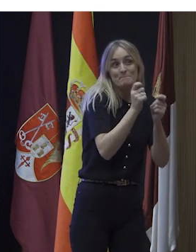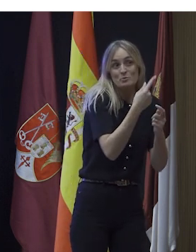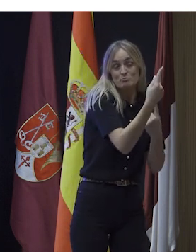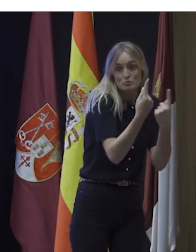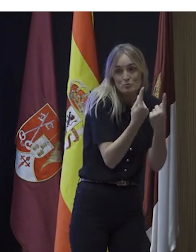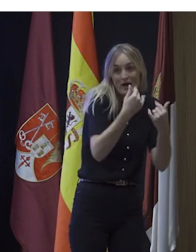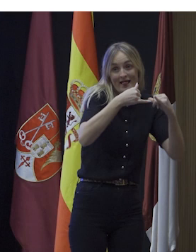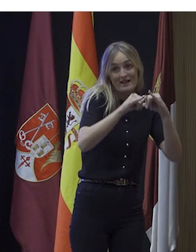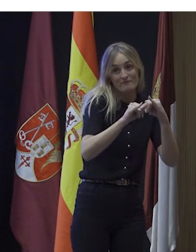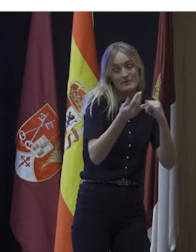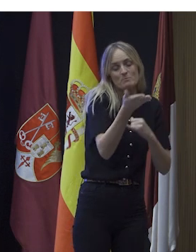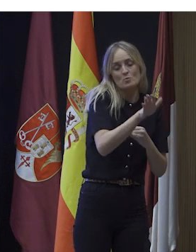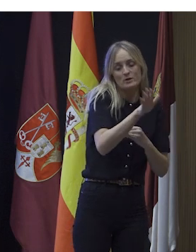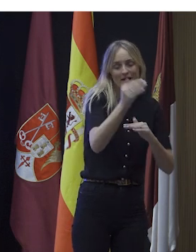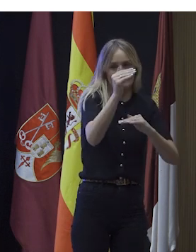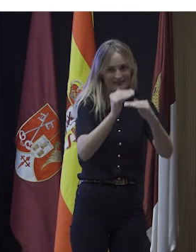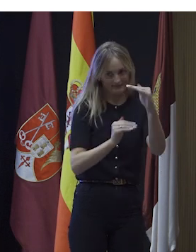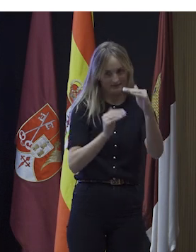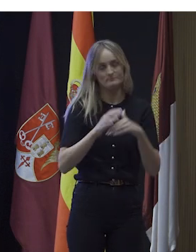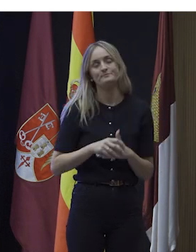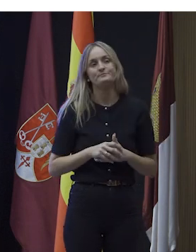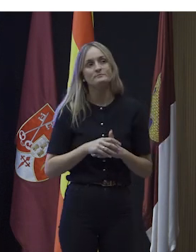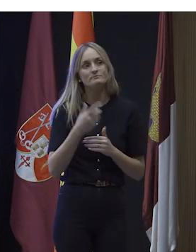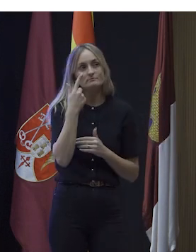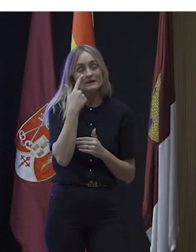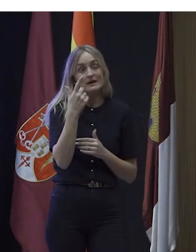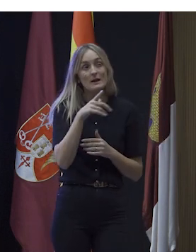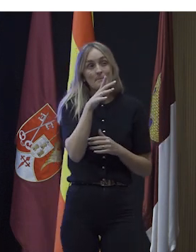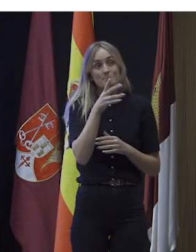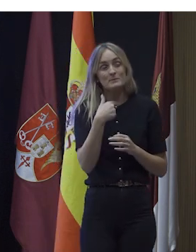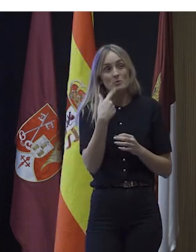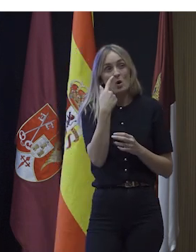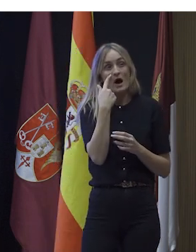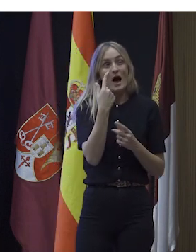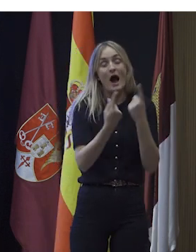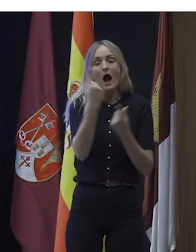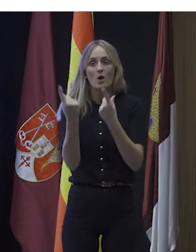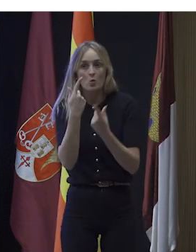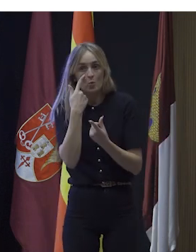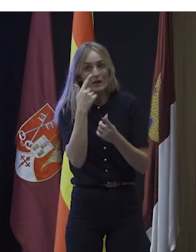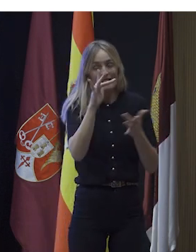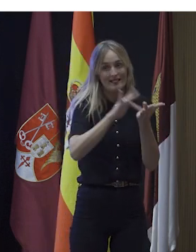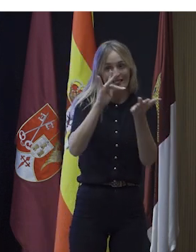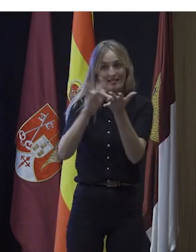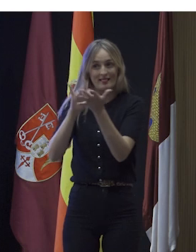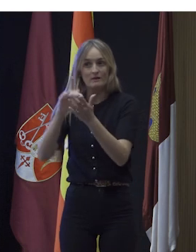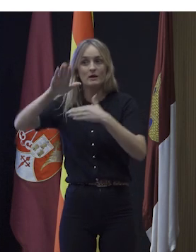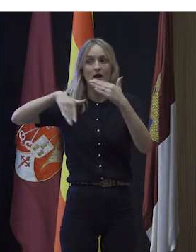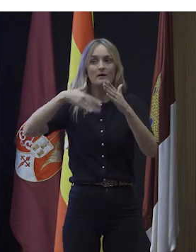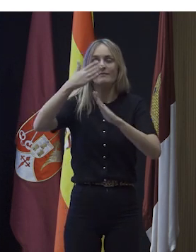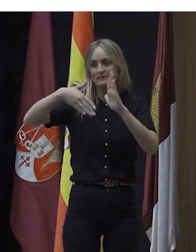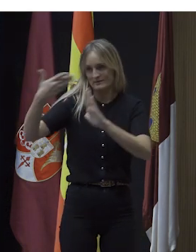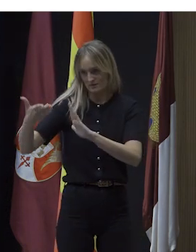al final la mortalidad va a ir disminuyendo. ¿Vale? Entonces vamos a ver algunos de estos acontecimientos, cómo fueron desarrollándose.